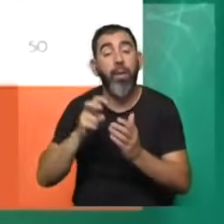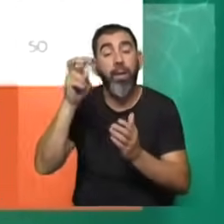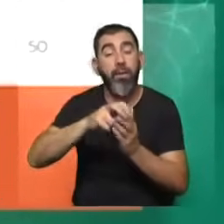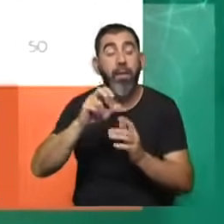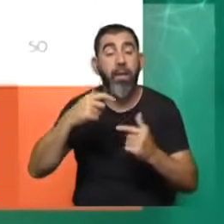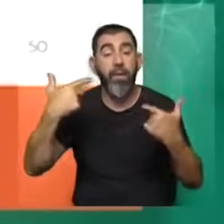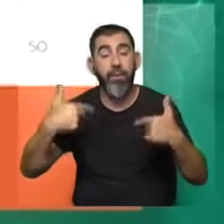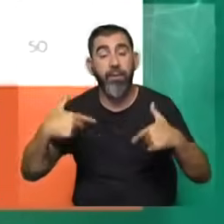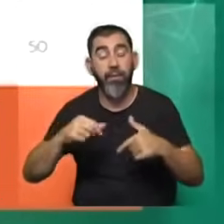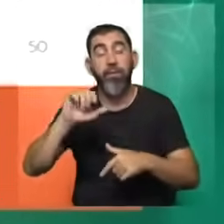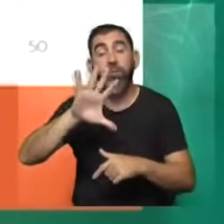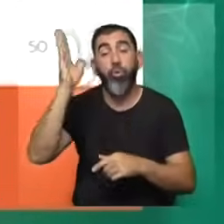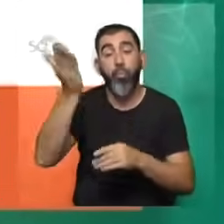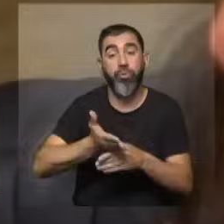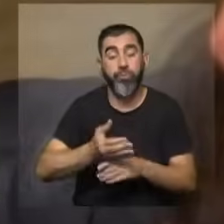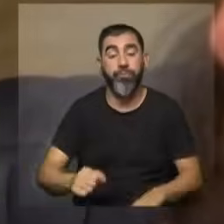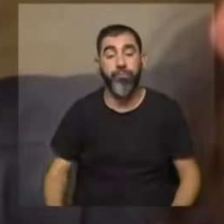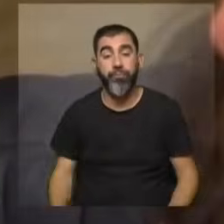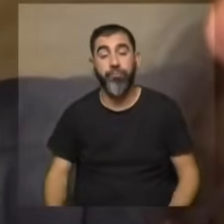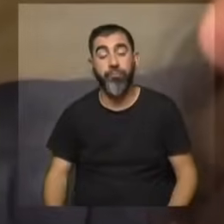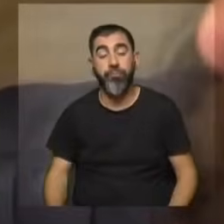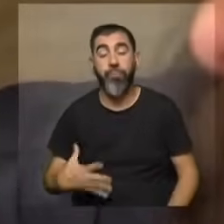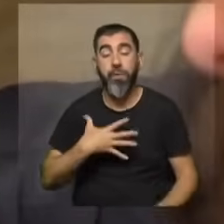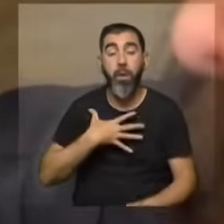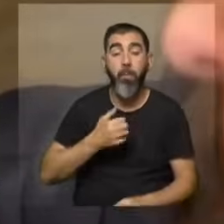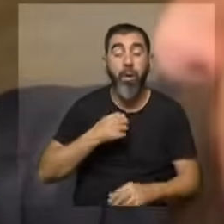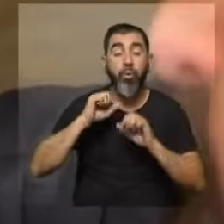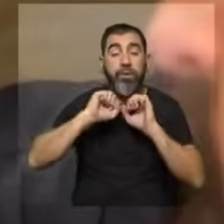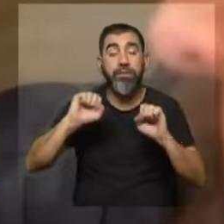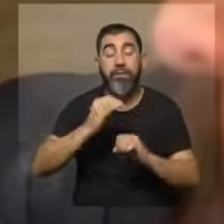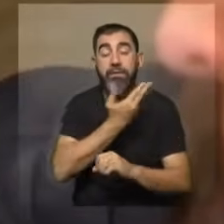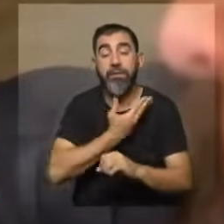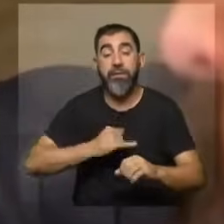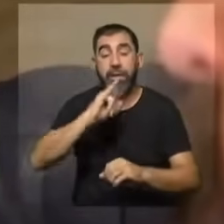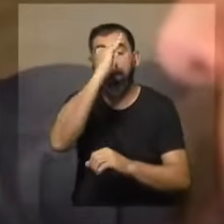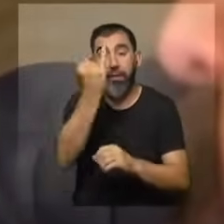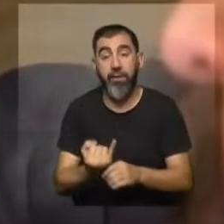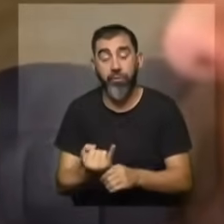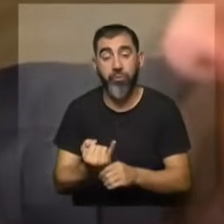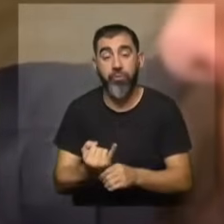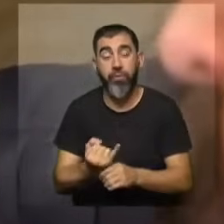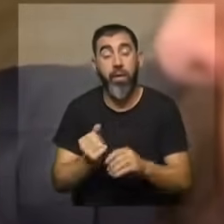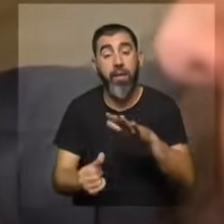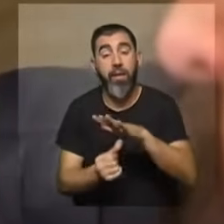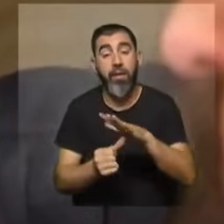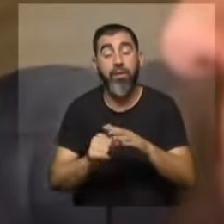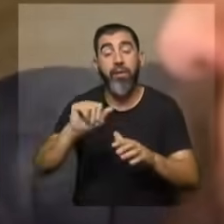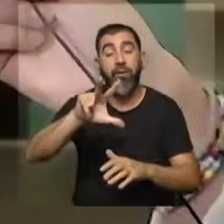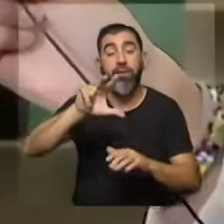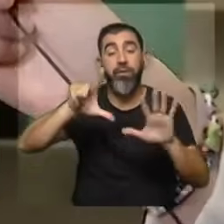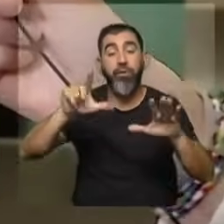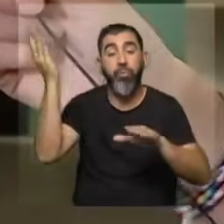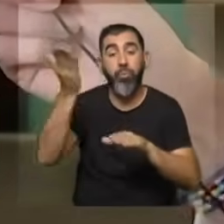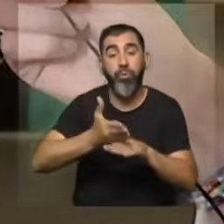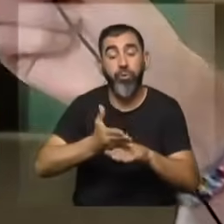salto Andrés Lima con 5% en el Partido Nacional el secretario de Presidencia Álvaro Delgado en cabeza con 37